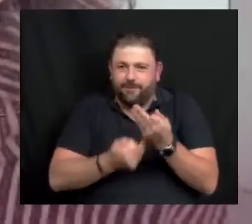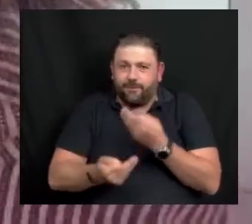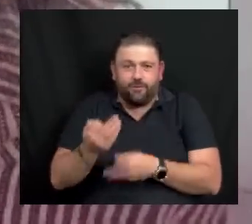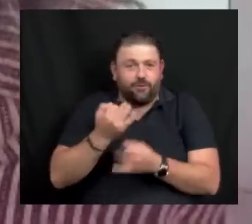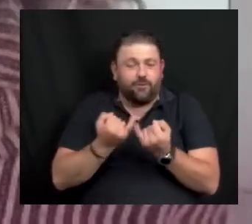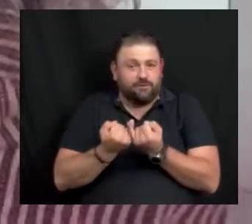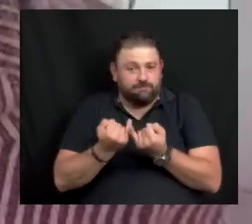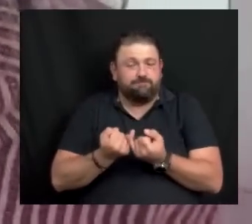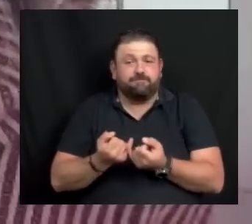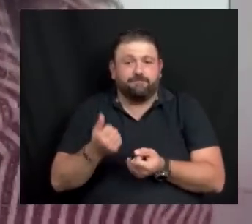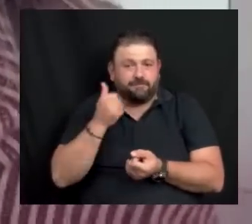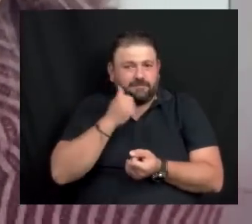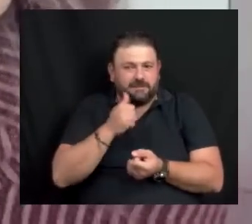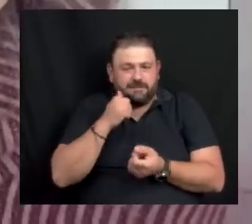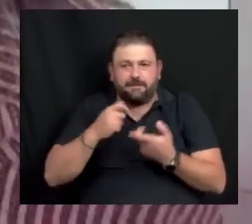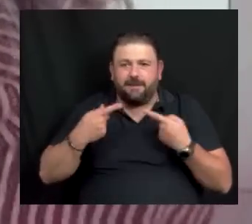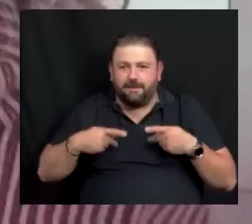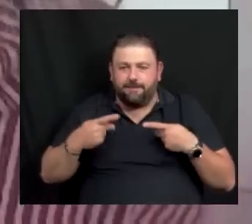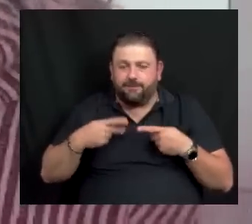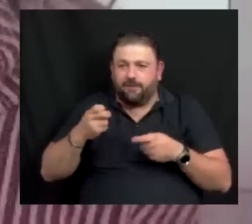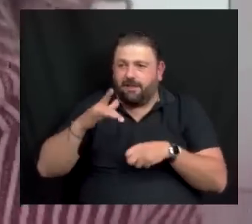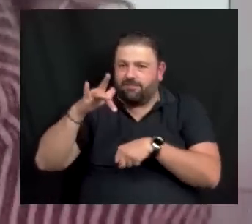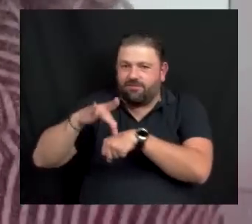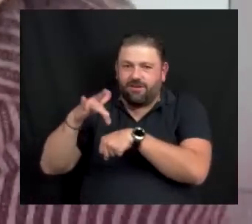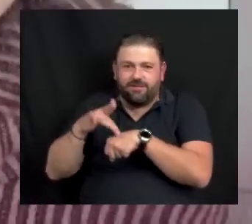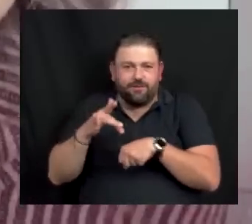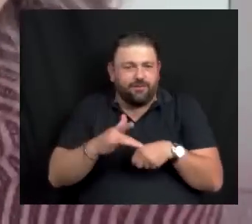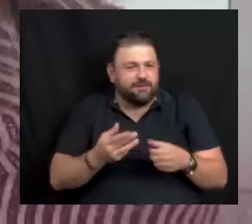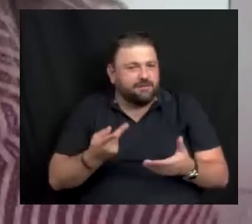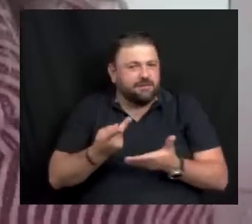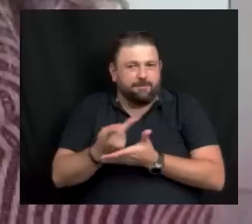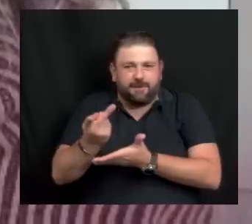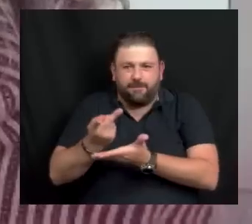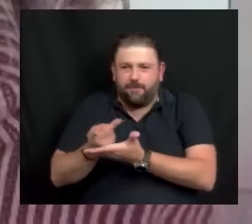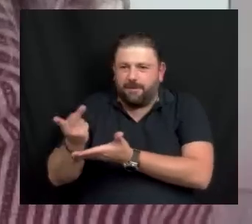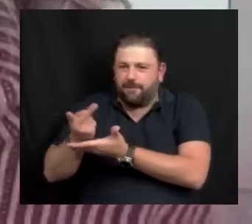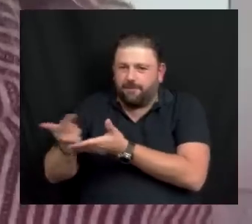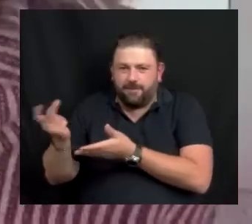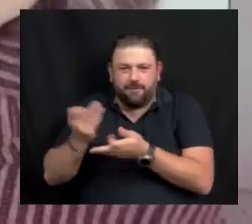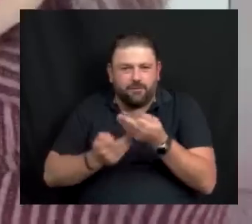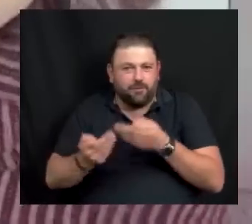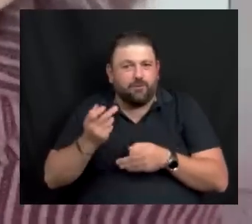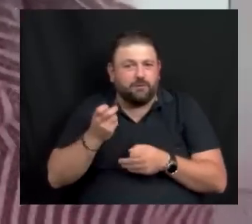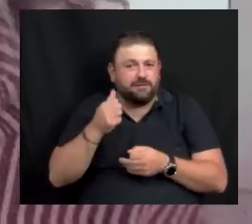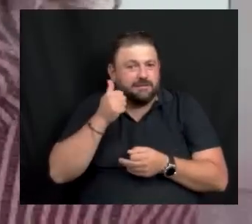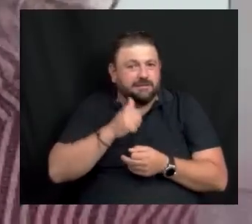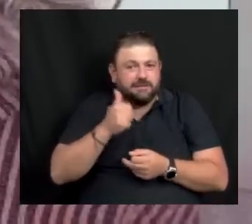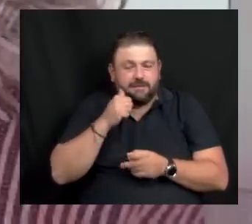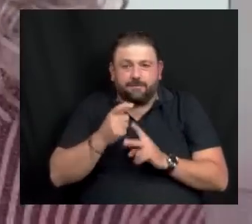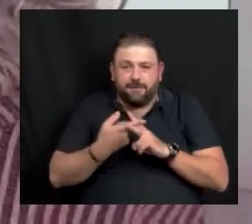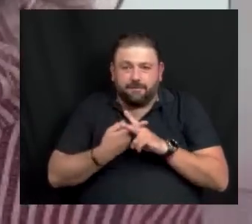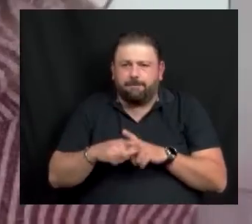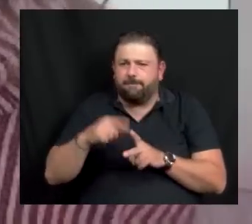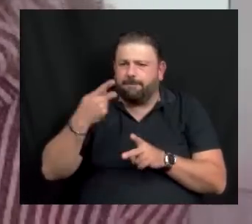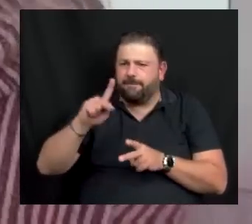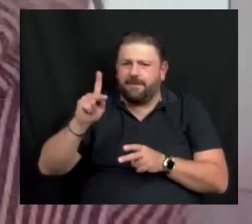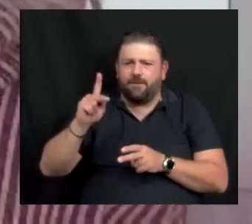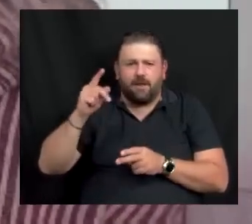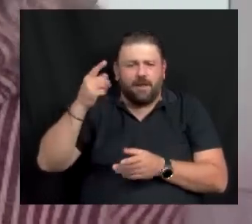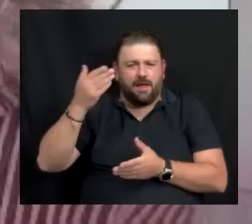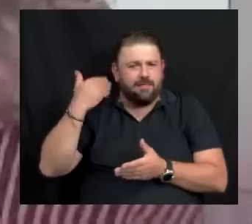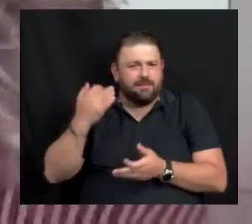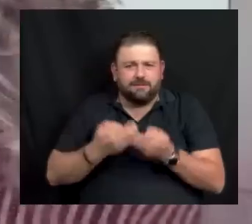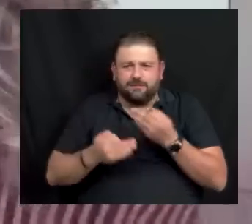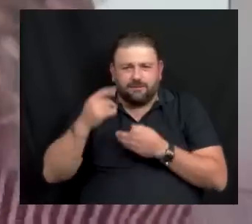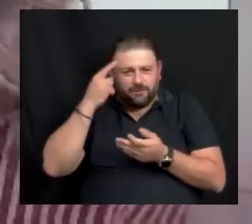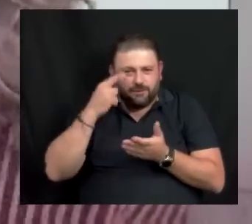de la entrega, de vivir el éxito de mucha más gente que... de principio a lo mejor no creían, pero cuando están